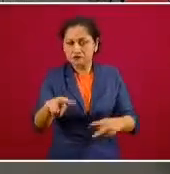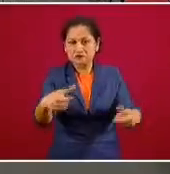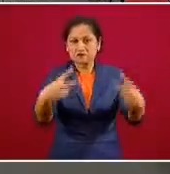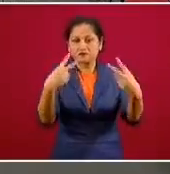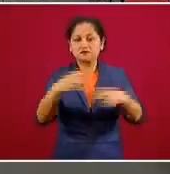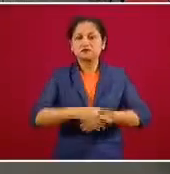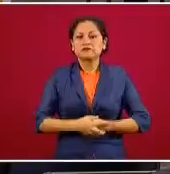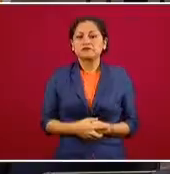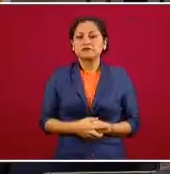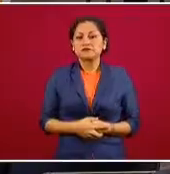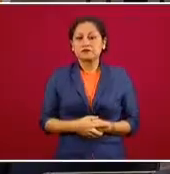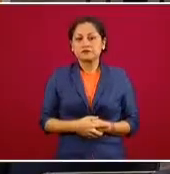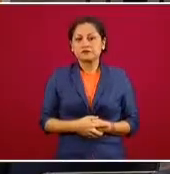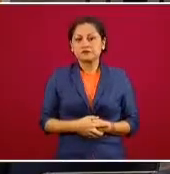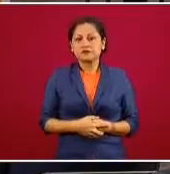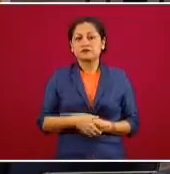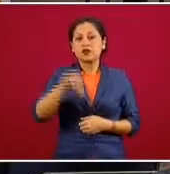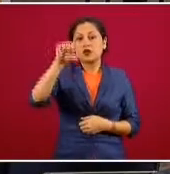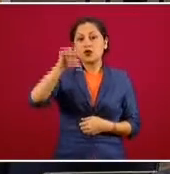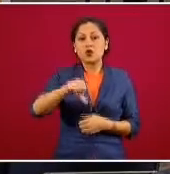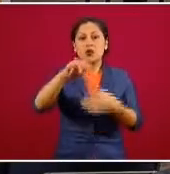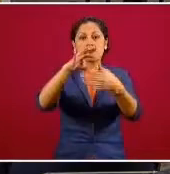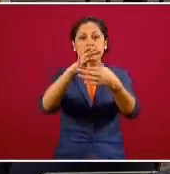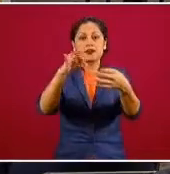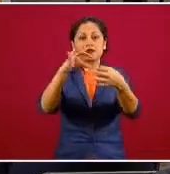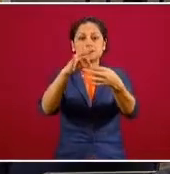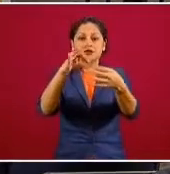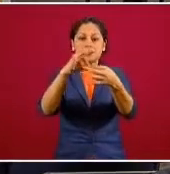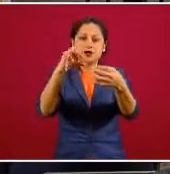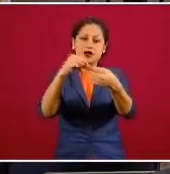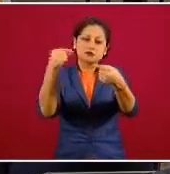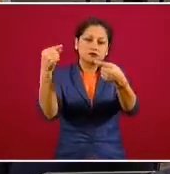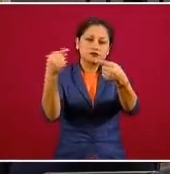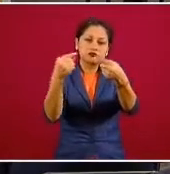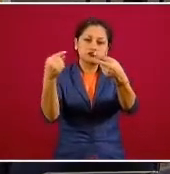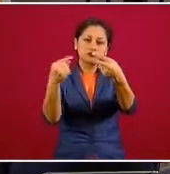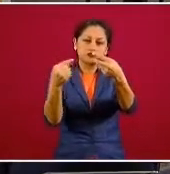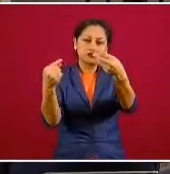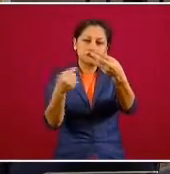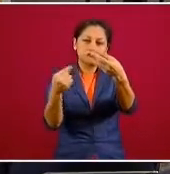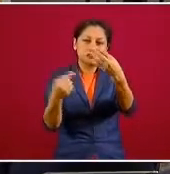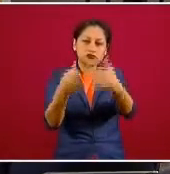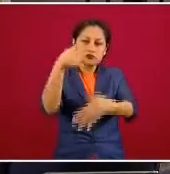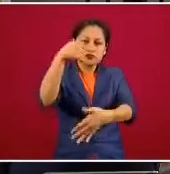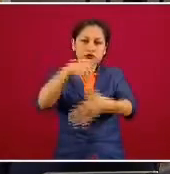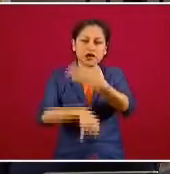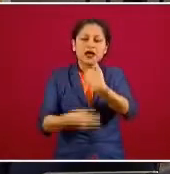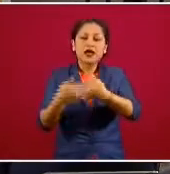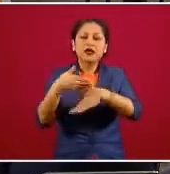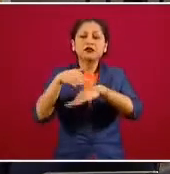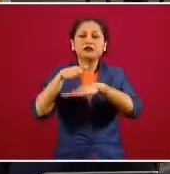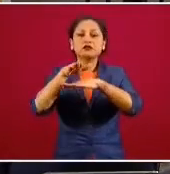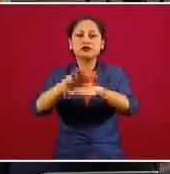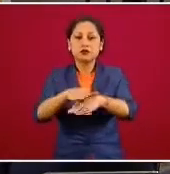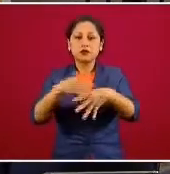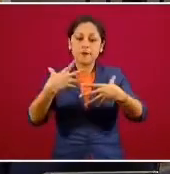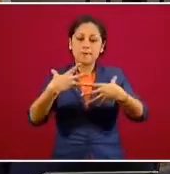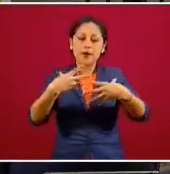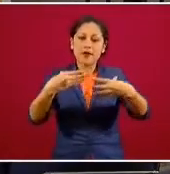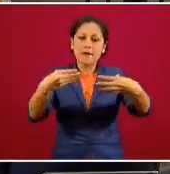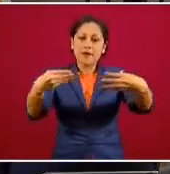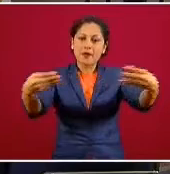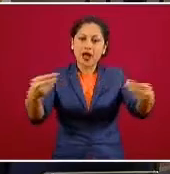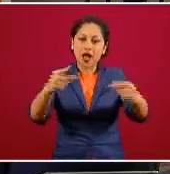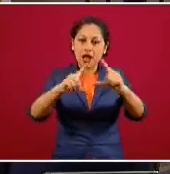Vamos a comentar con cierto detalle la realidad epidemiológica del país, pero hoy no con el informe